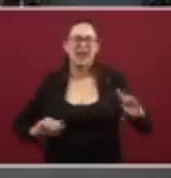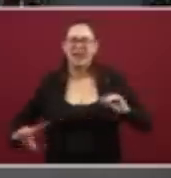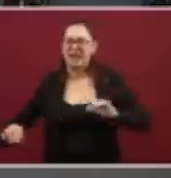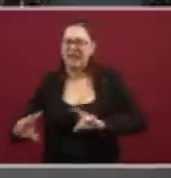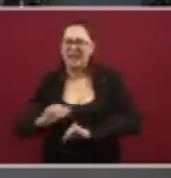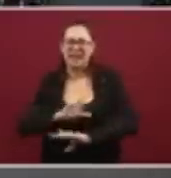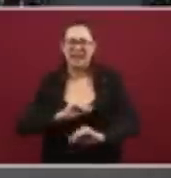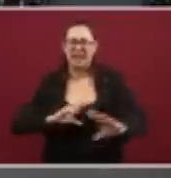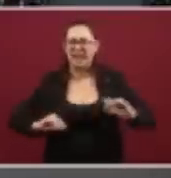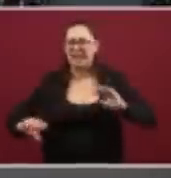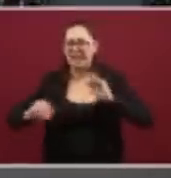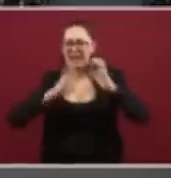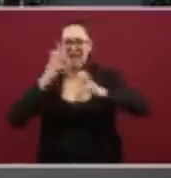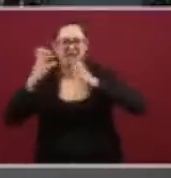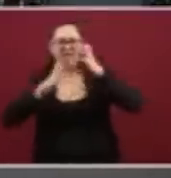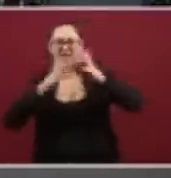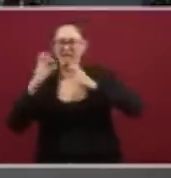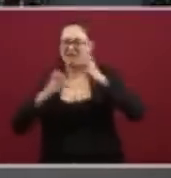d